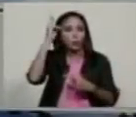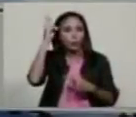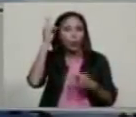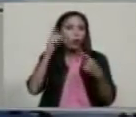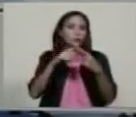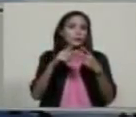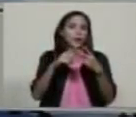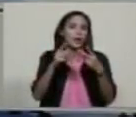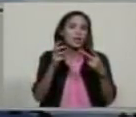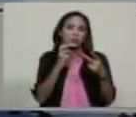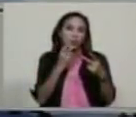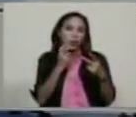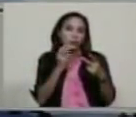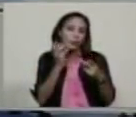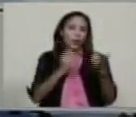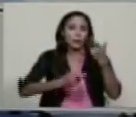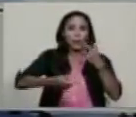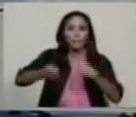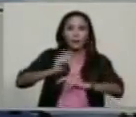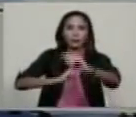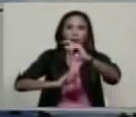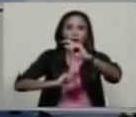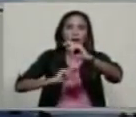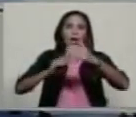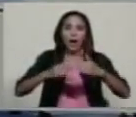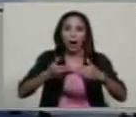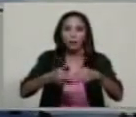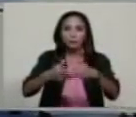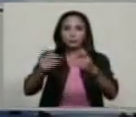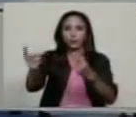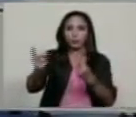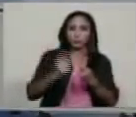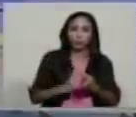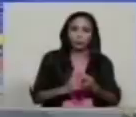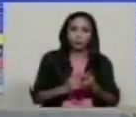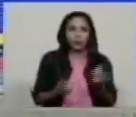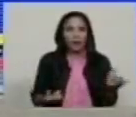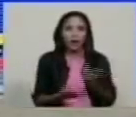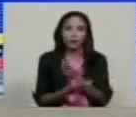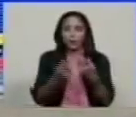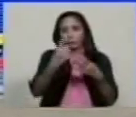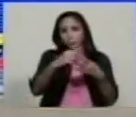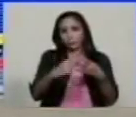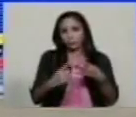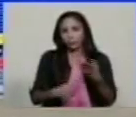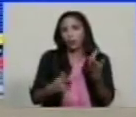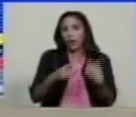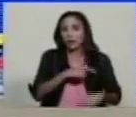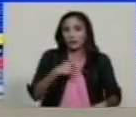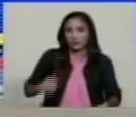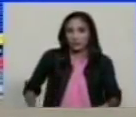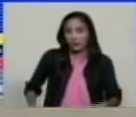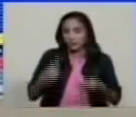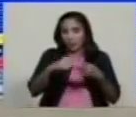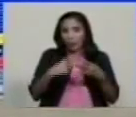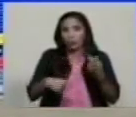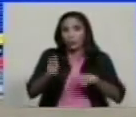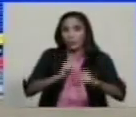China. Luego sale el otro barquito con camarones, para que no se ponga triste.